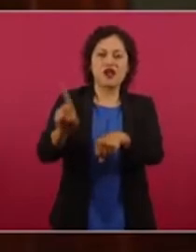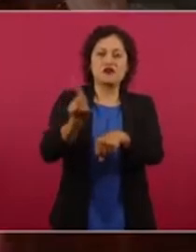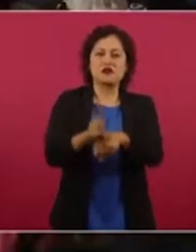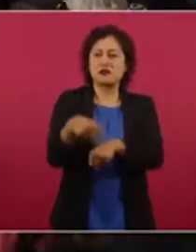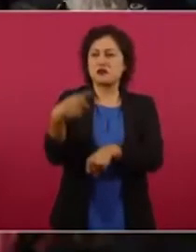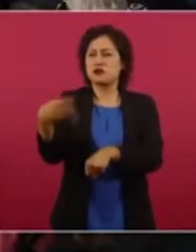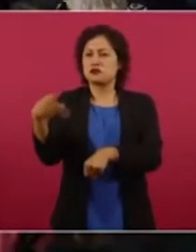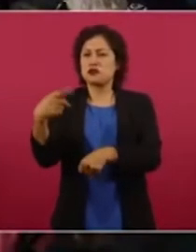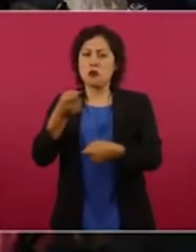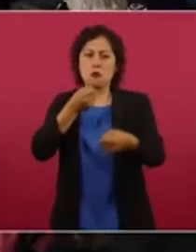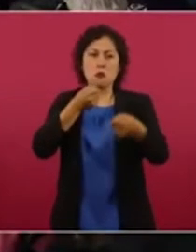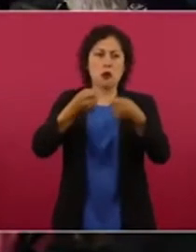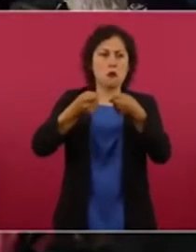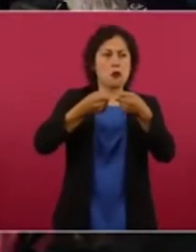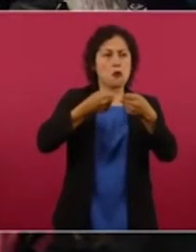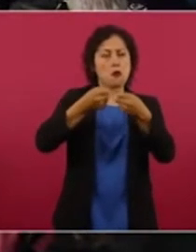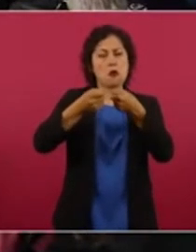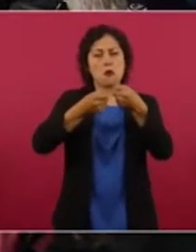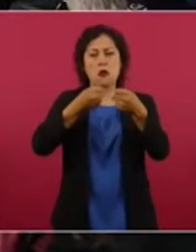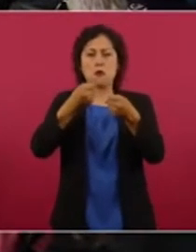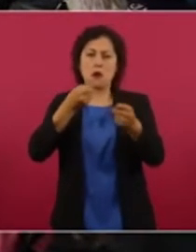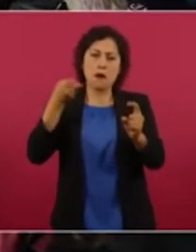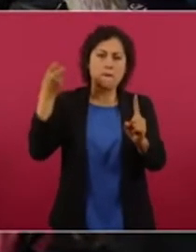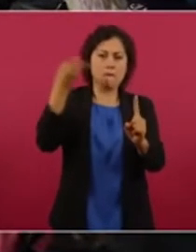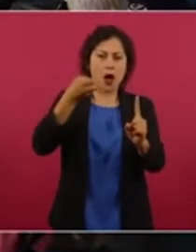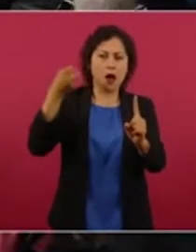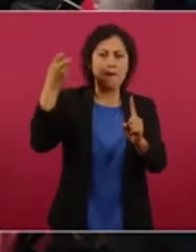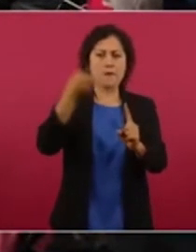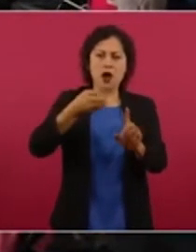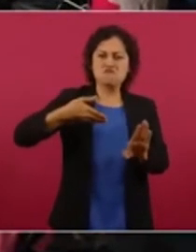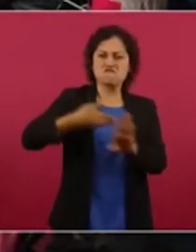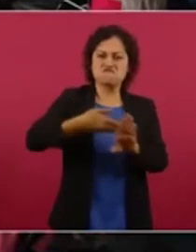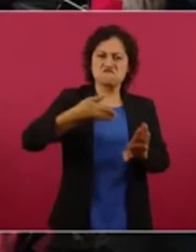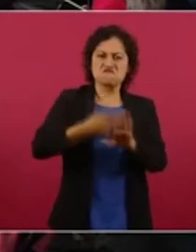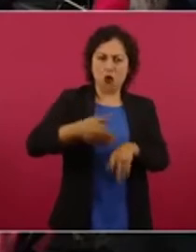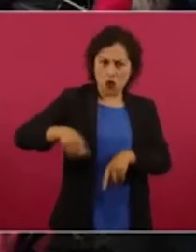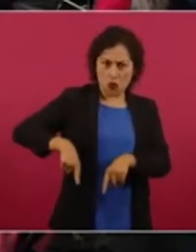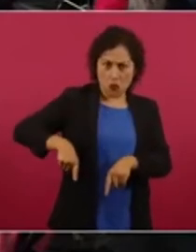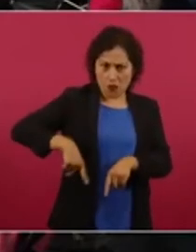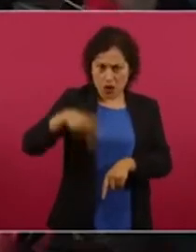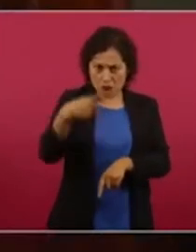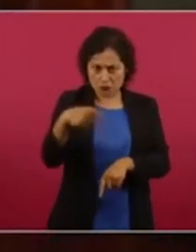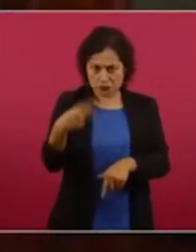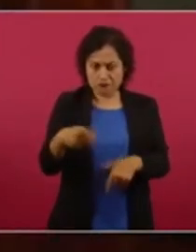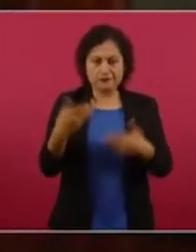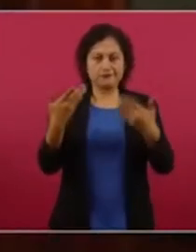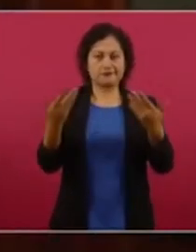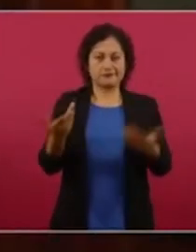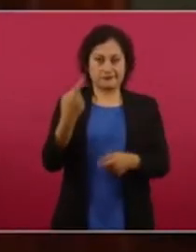micrófonos a este gobierno. Y esta es la portada, señor presidente,